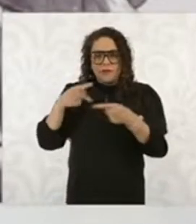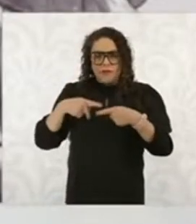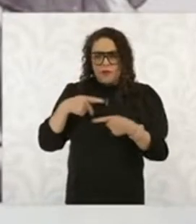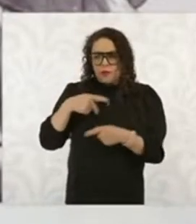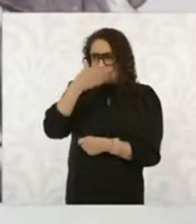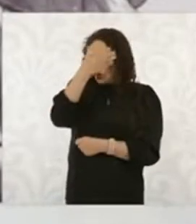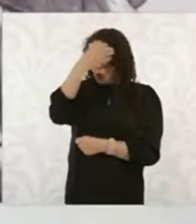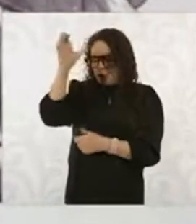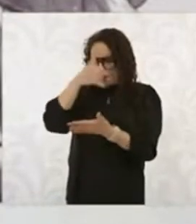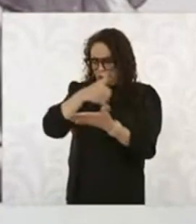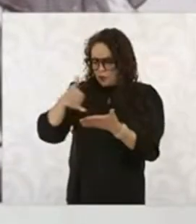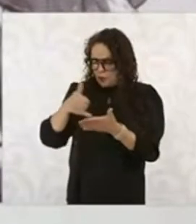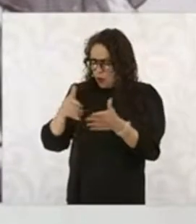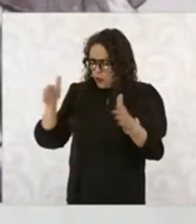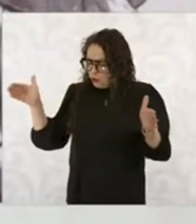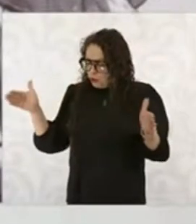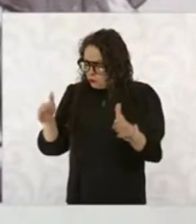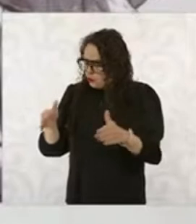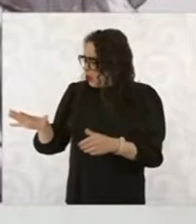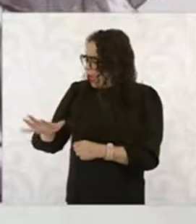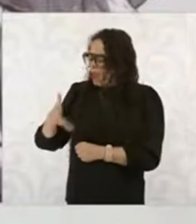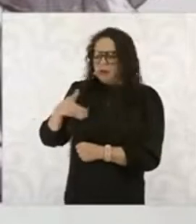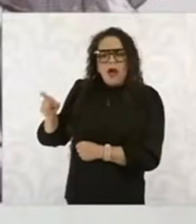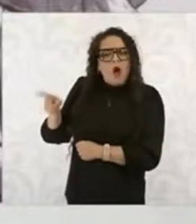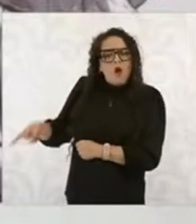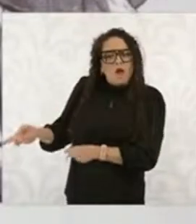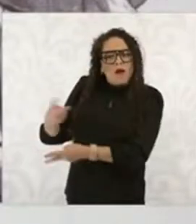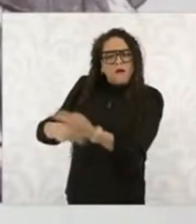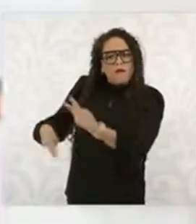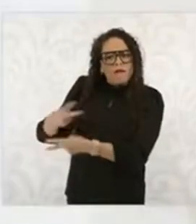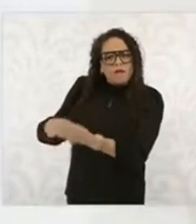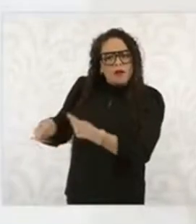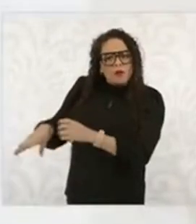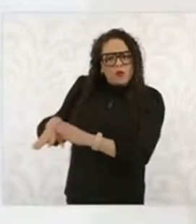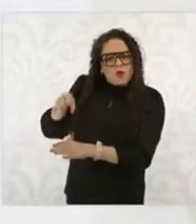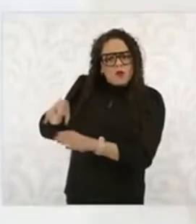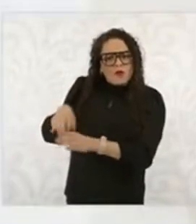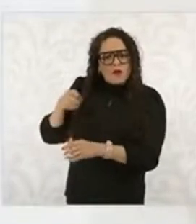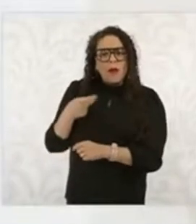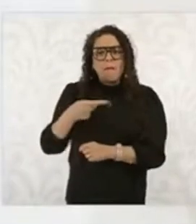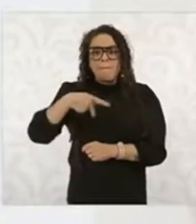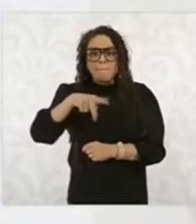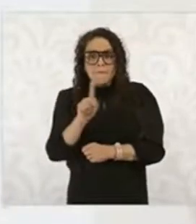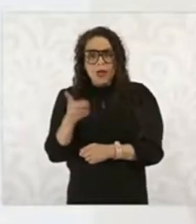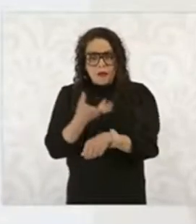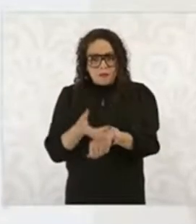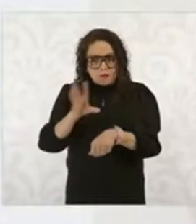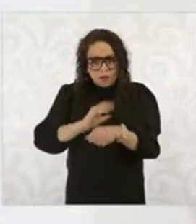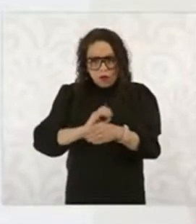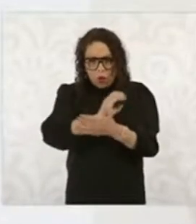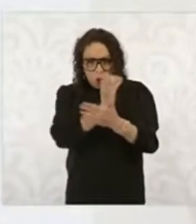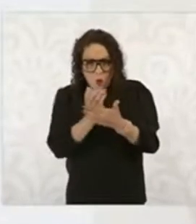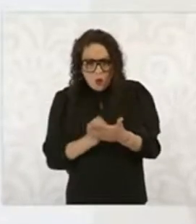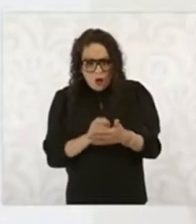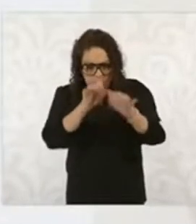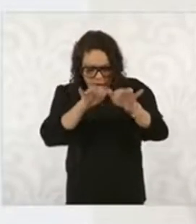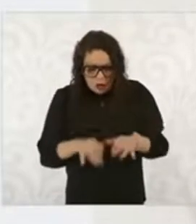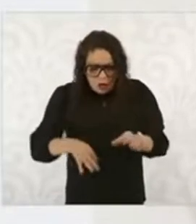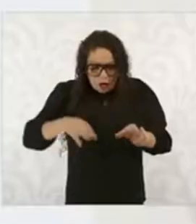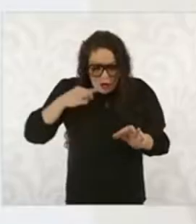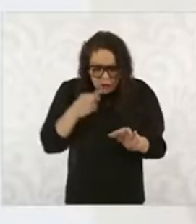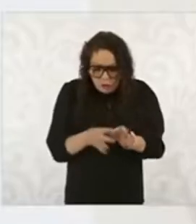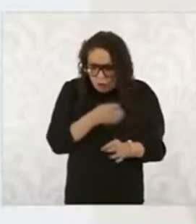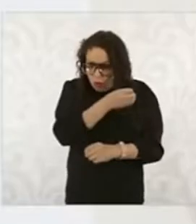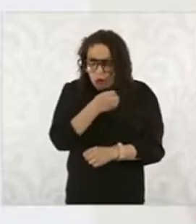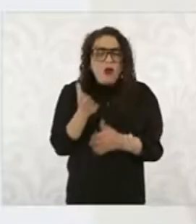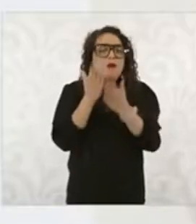que tienen un pequeño pozo y que no estaban en orden los títulos de concesión. Si no tienen el